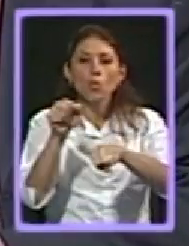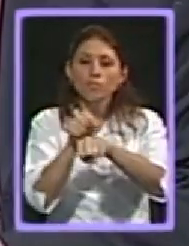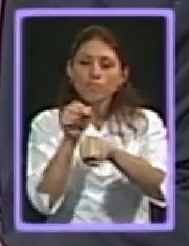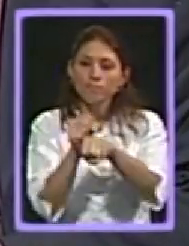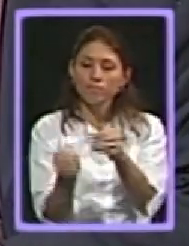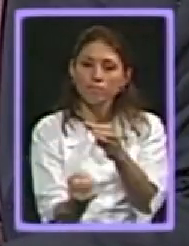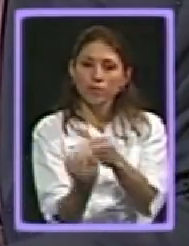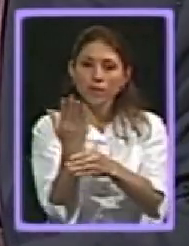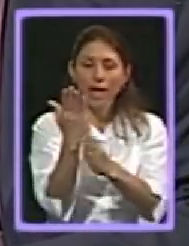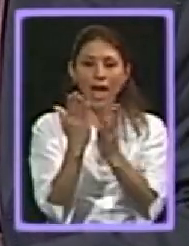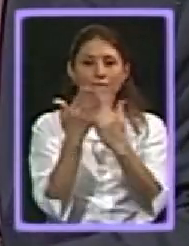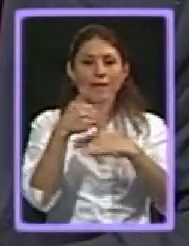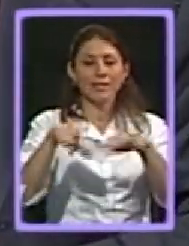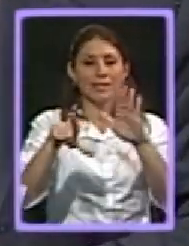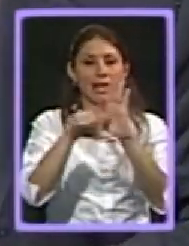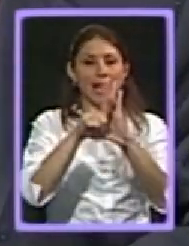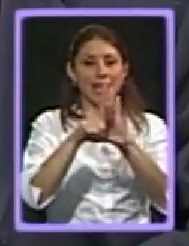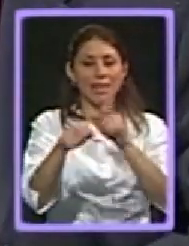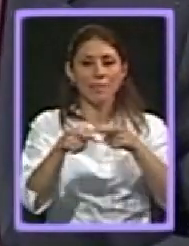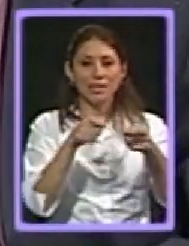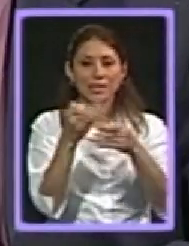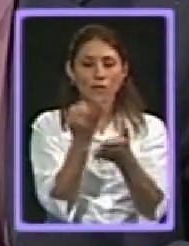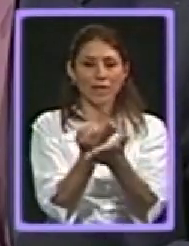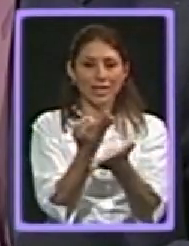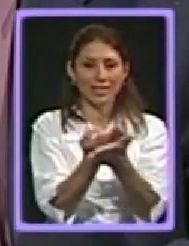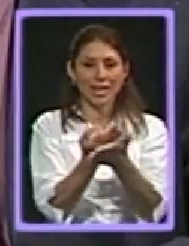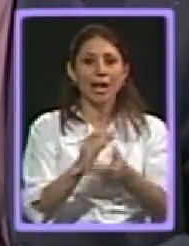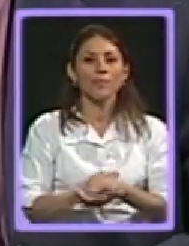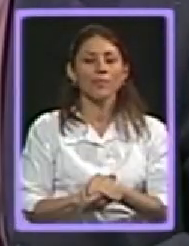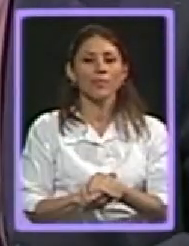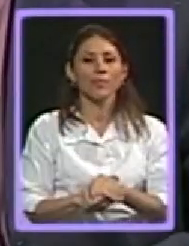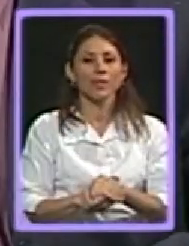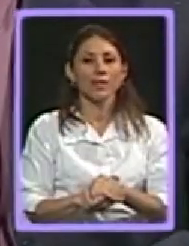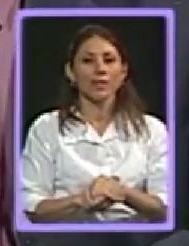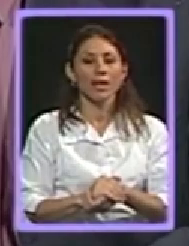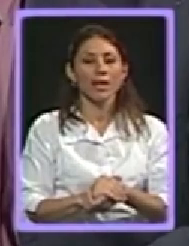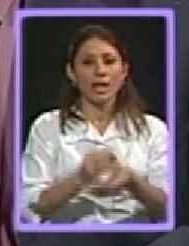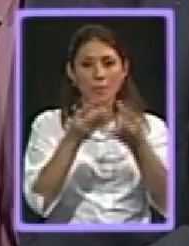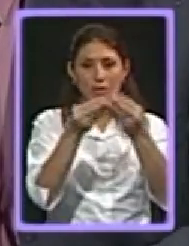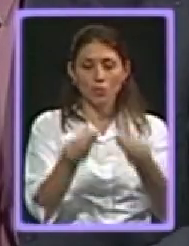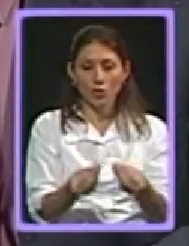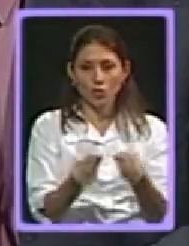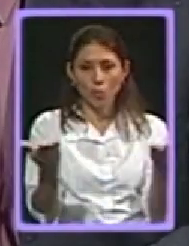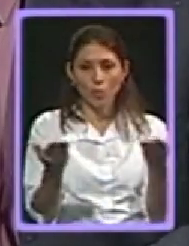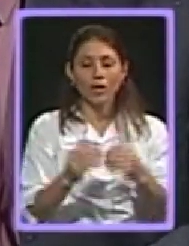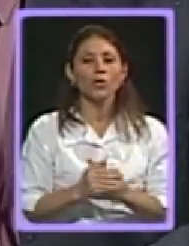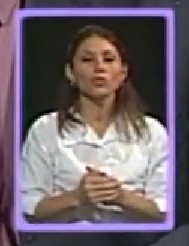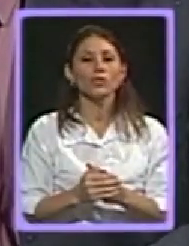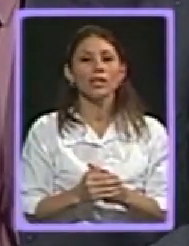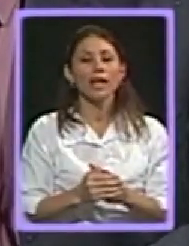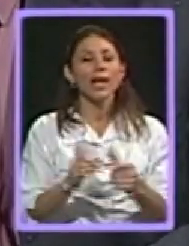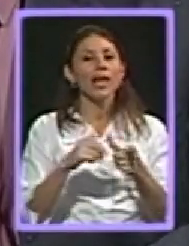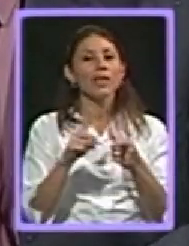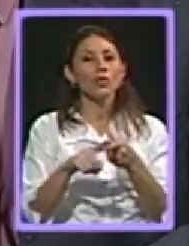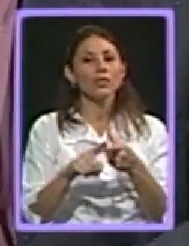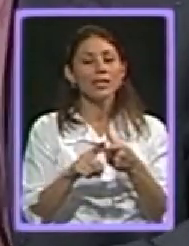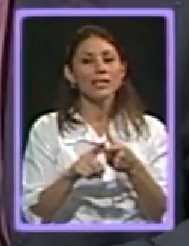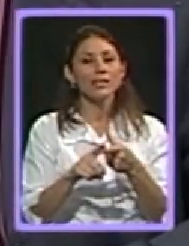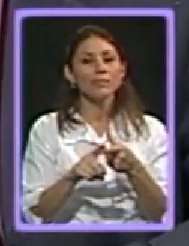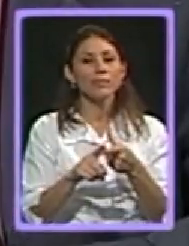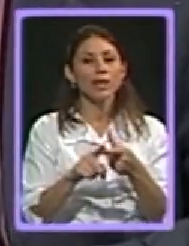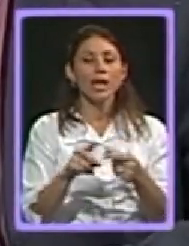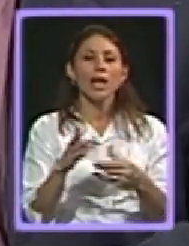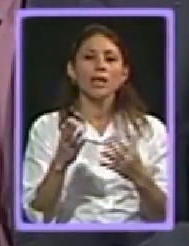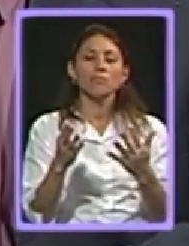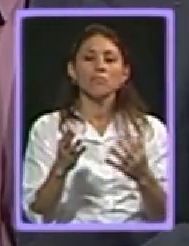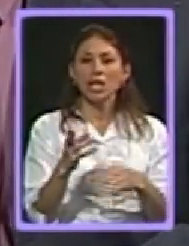formalizado a través de la Ley de Administración Financiera y Presupuestos Públicos. En ese aspecto, pues entonces, viera que nos